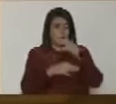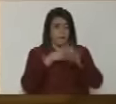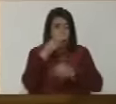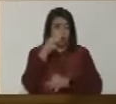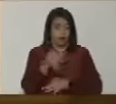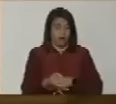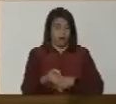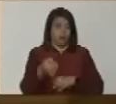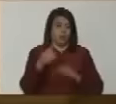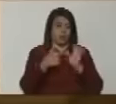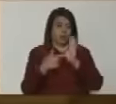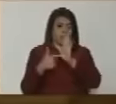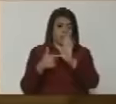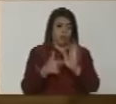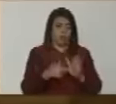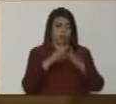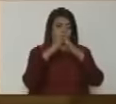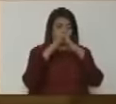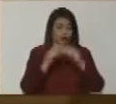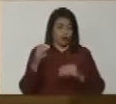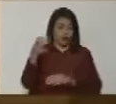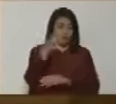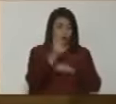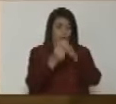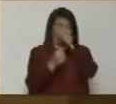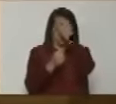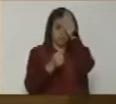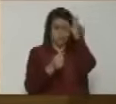así refirió todos los logros.